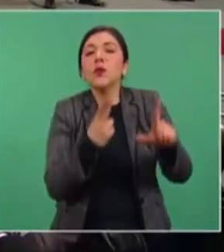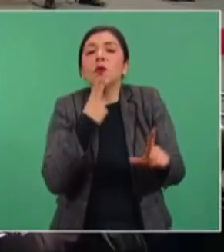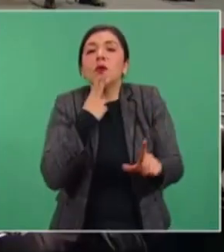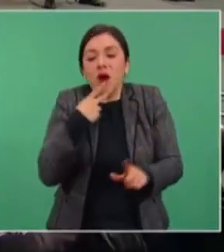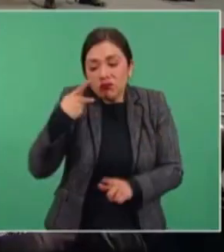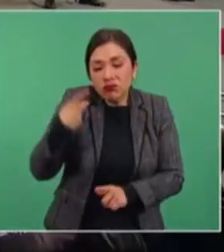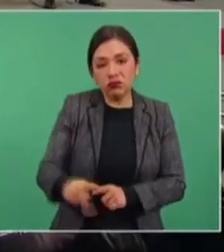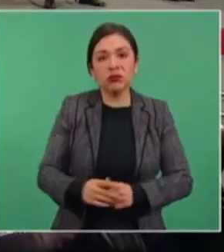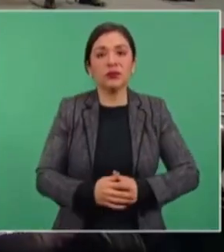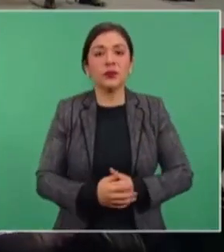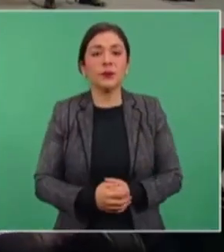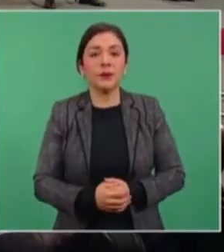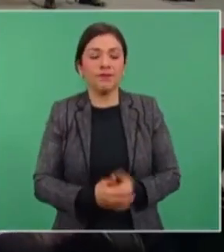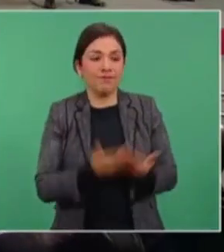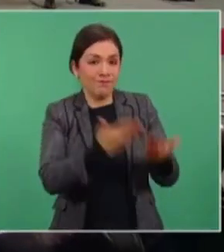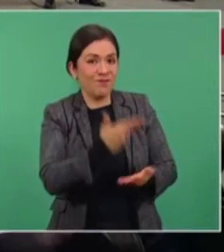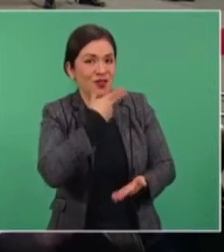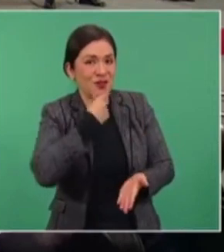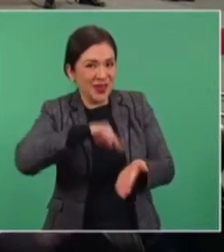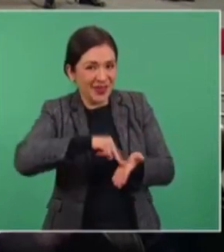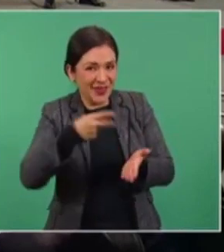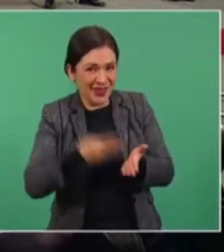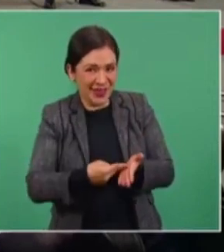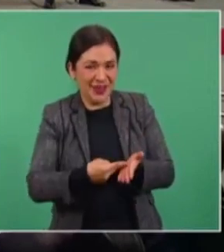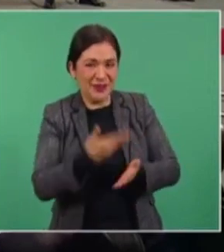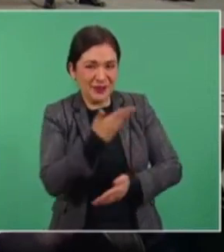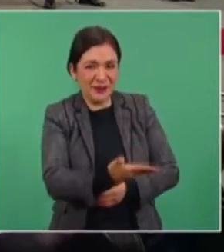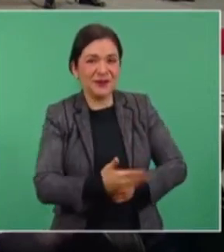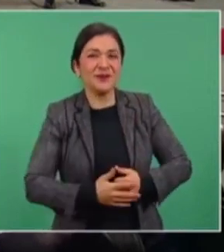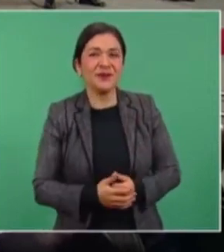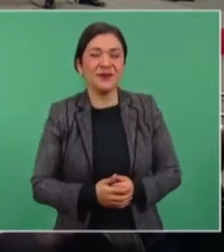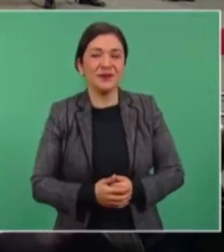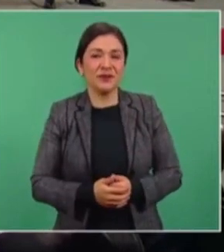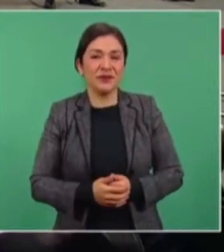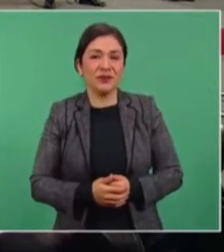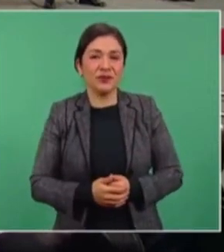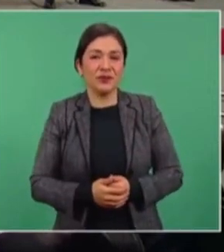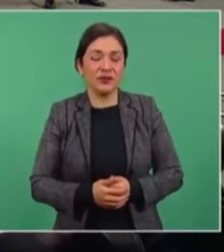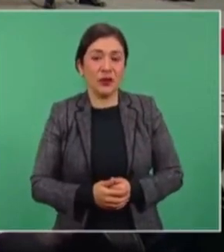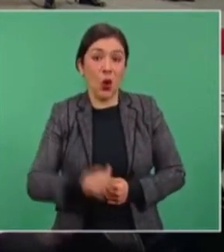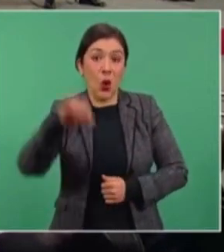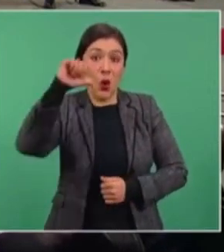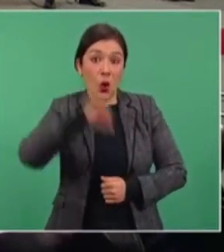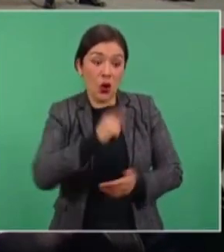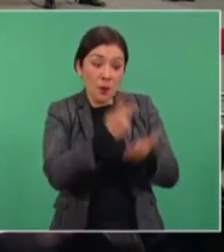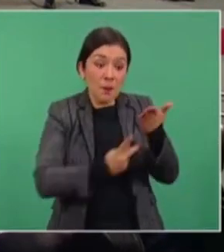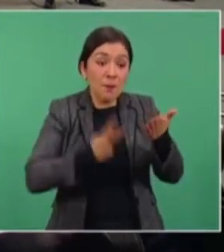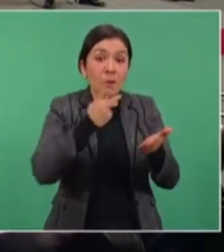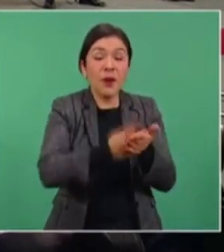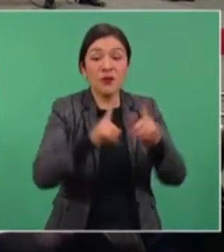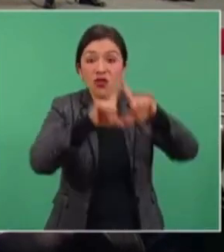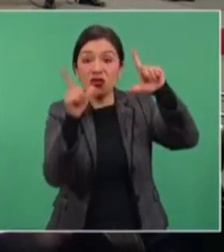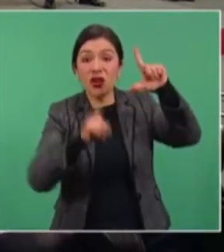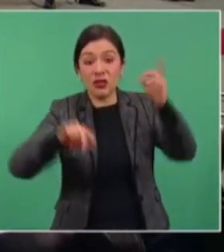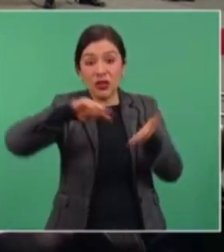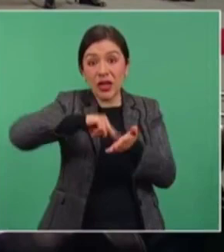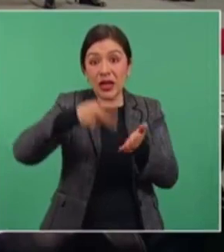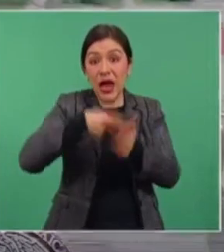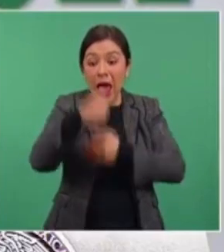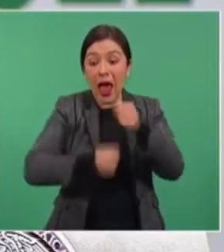nacionales. Ingeniero Garaycochea, su designación hoy como Premio Nacional de Ingeniería